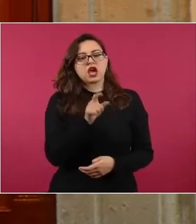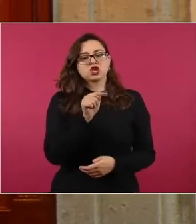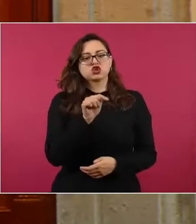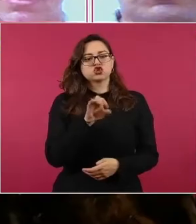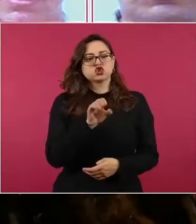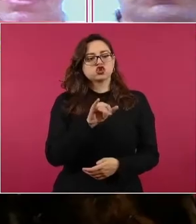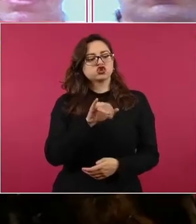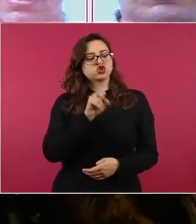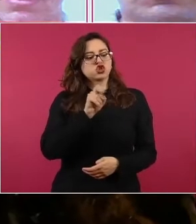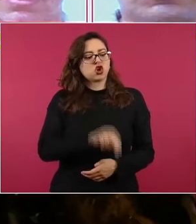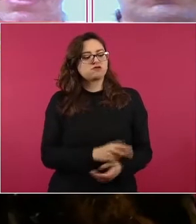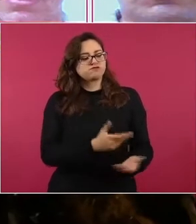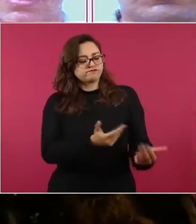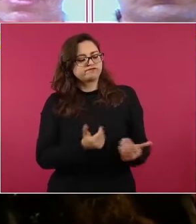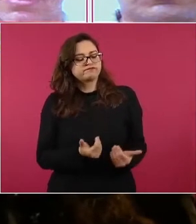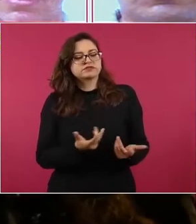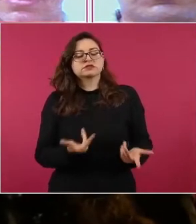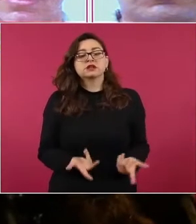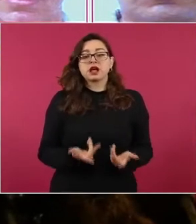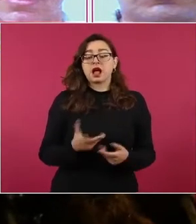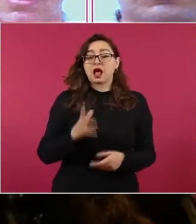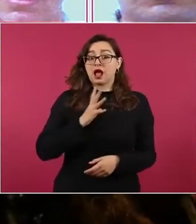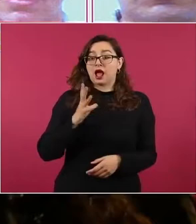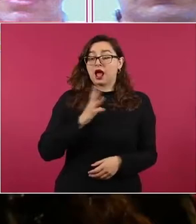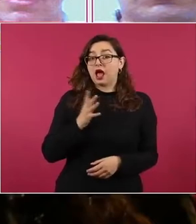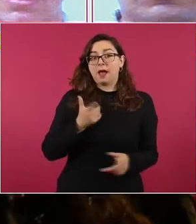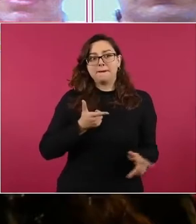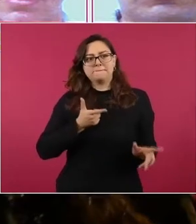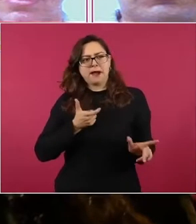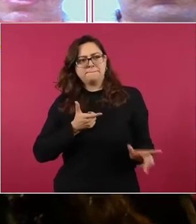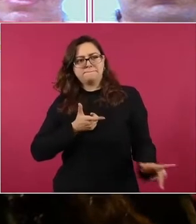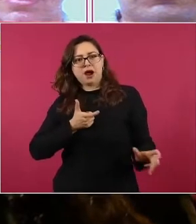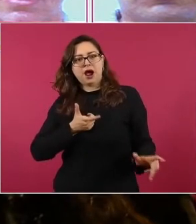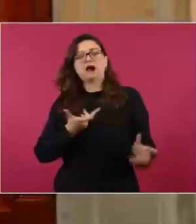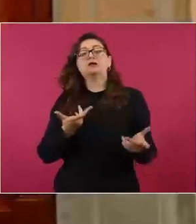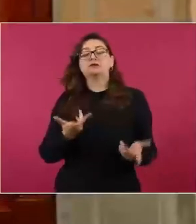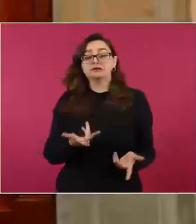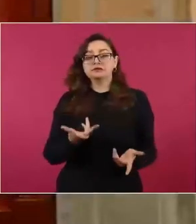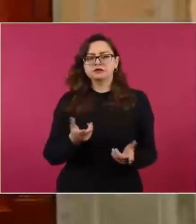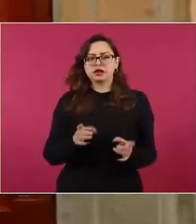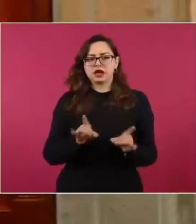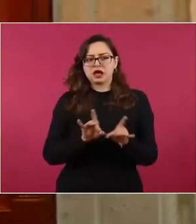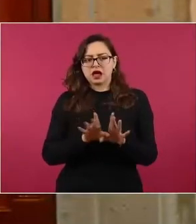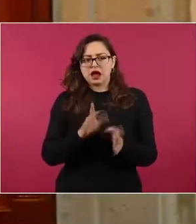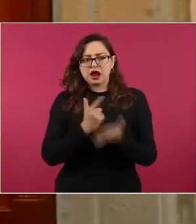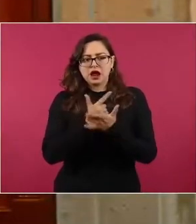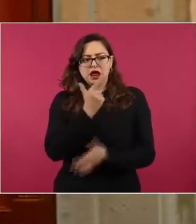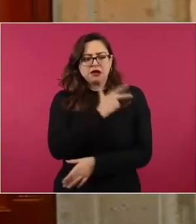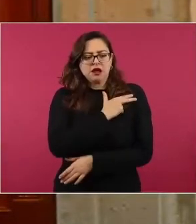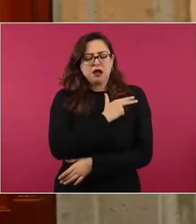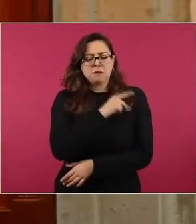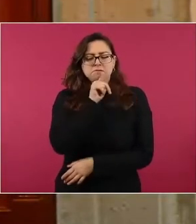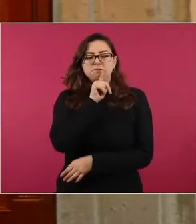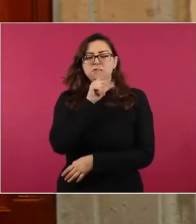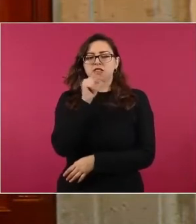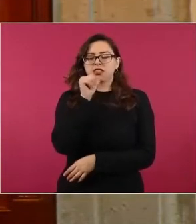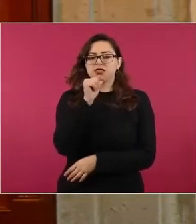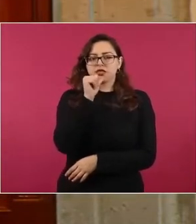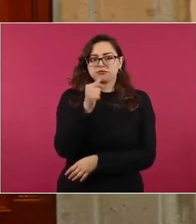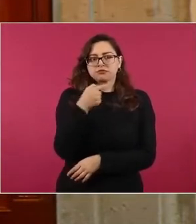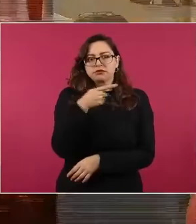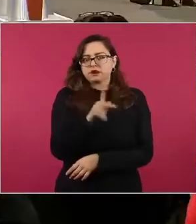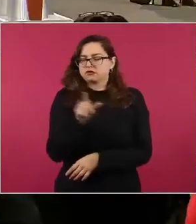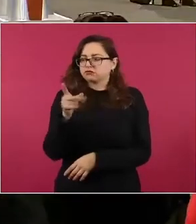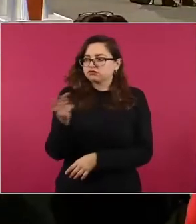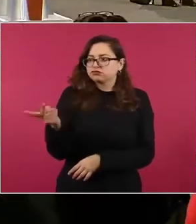de armas de fuego a un autobús. Afortunadamente no hubo consecuencias fatales, pero se hizo una investigación